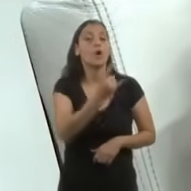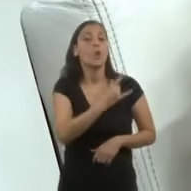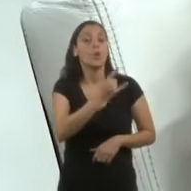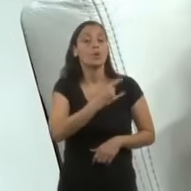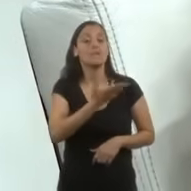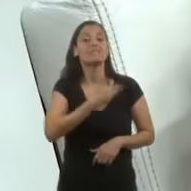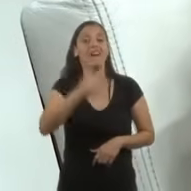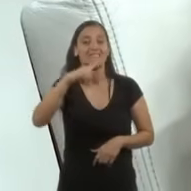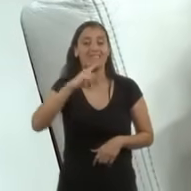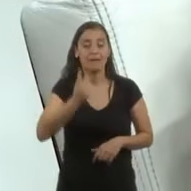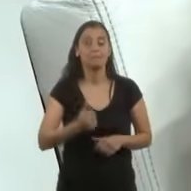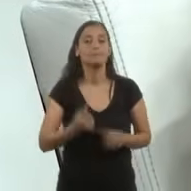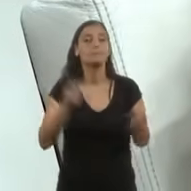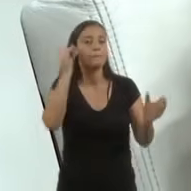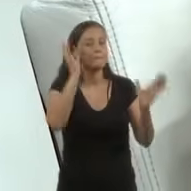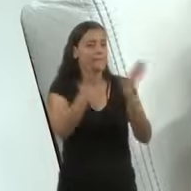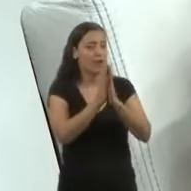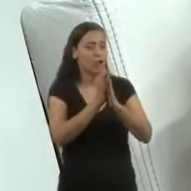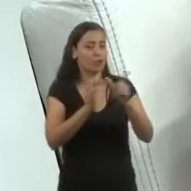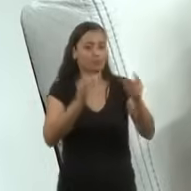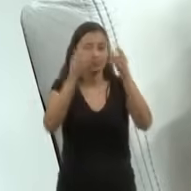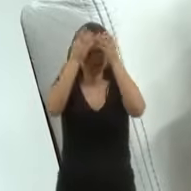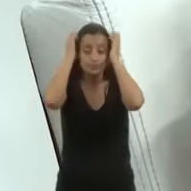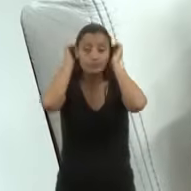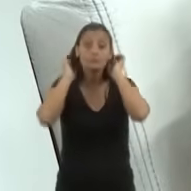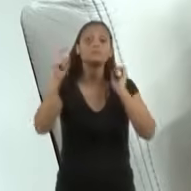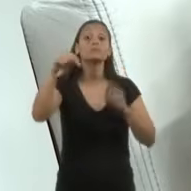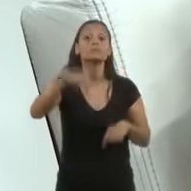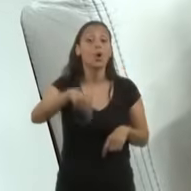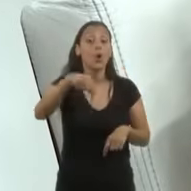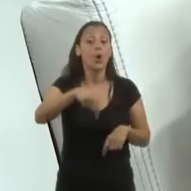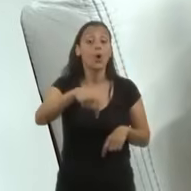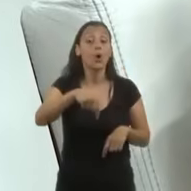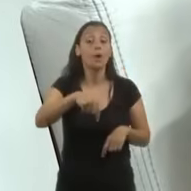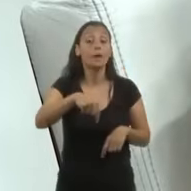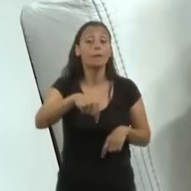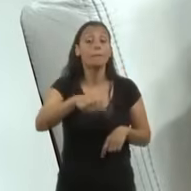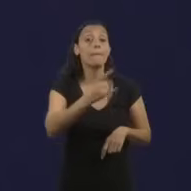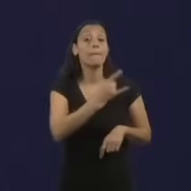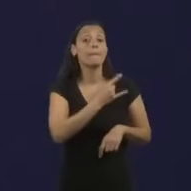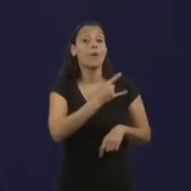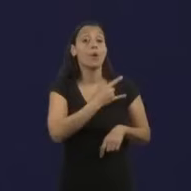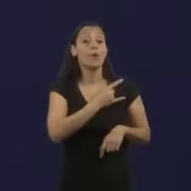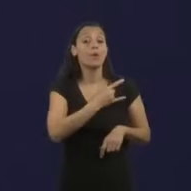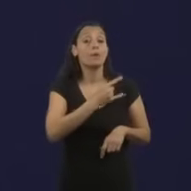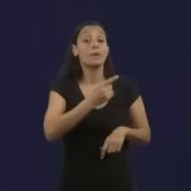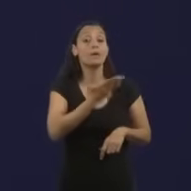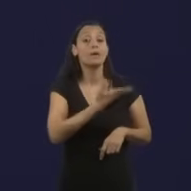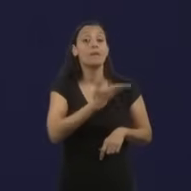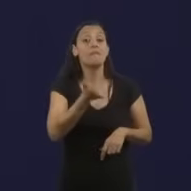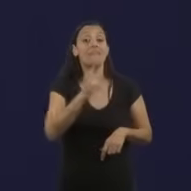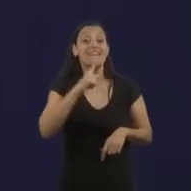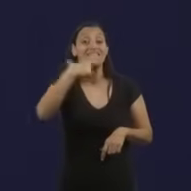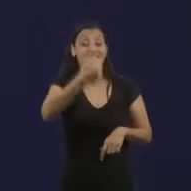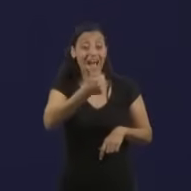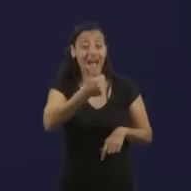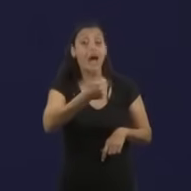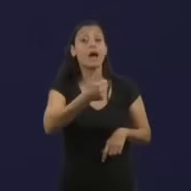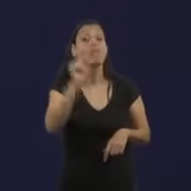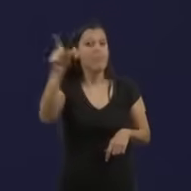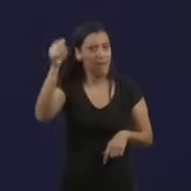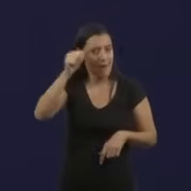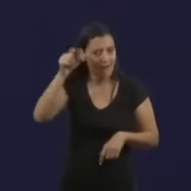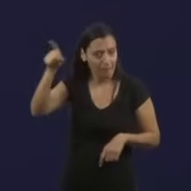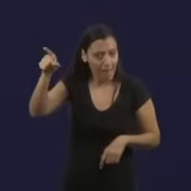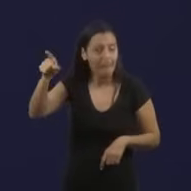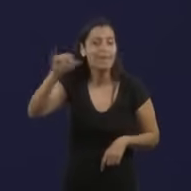fasta Hola Perdóname hoy nos vino de la Universidad fasta de mar del plata